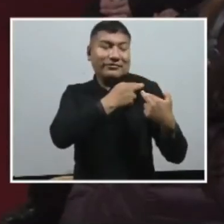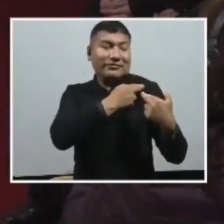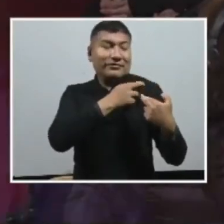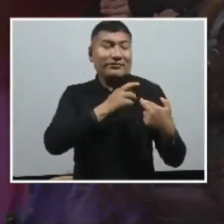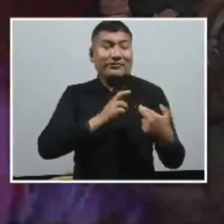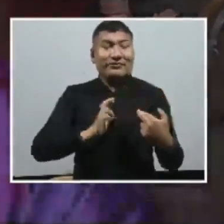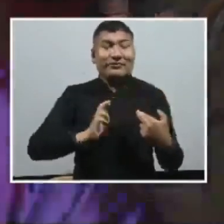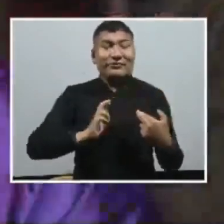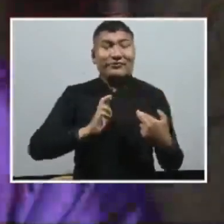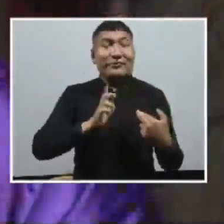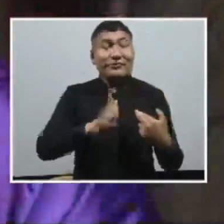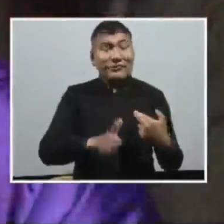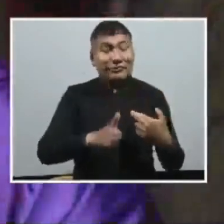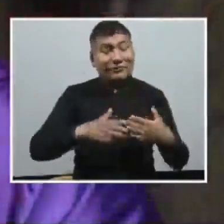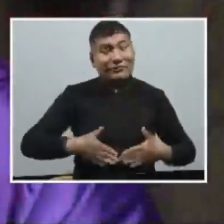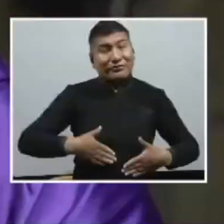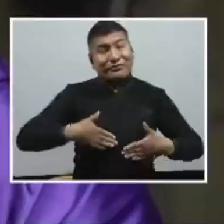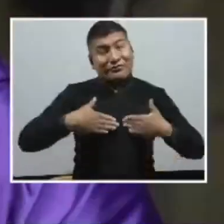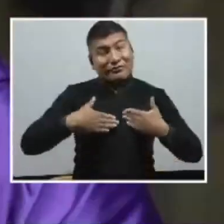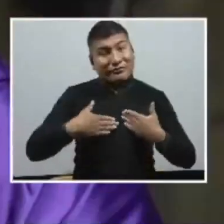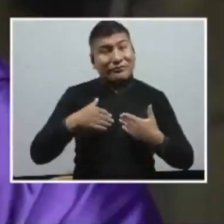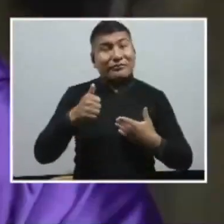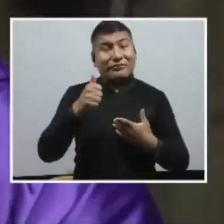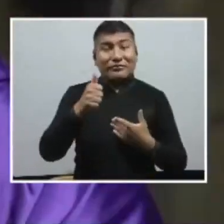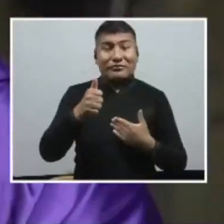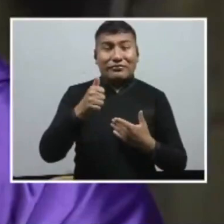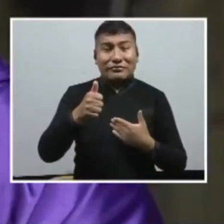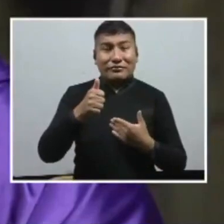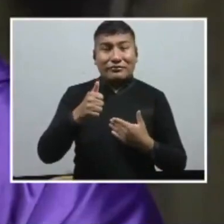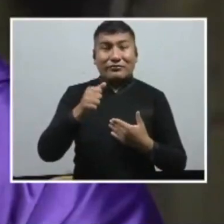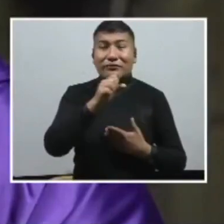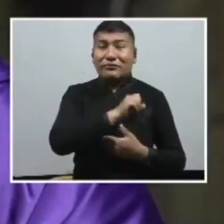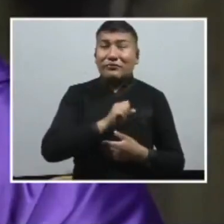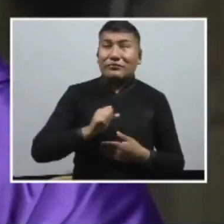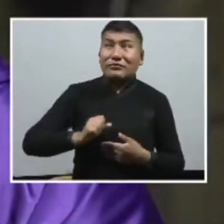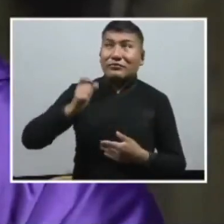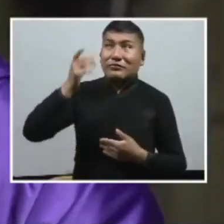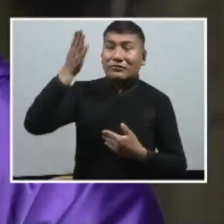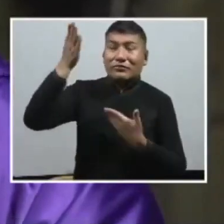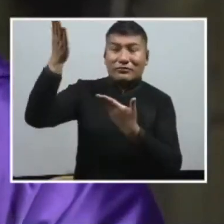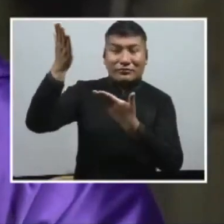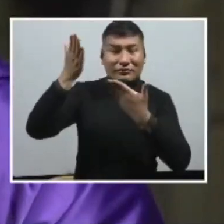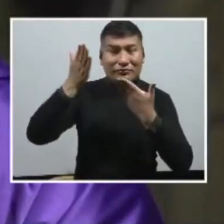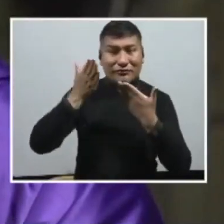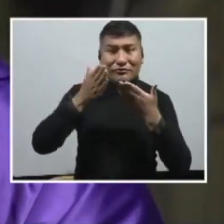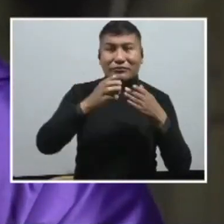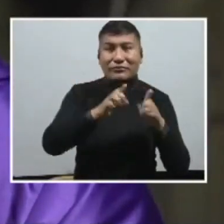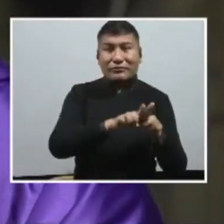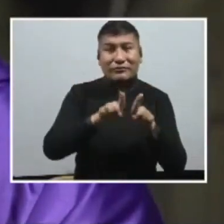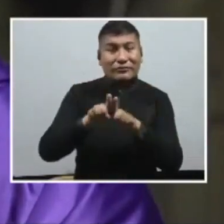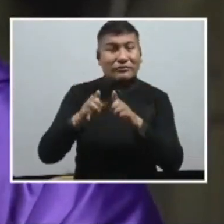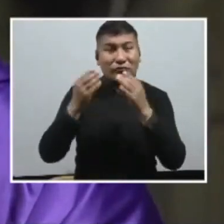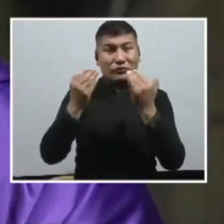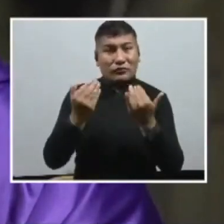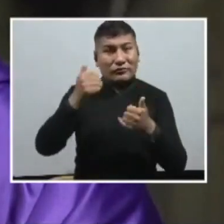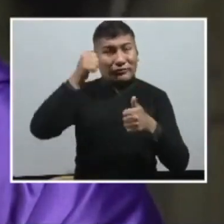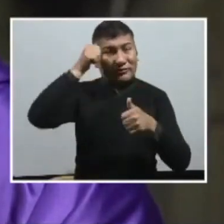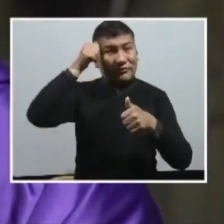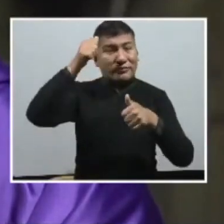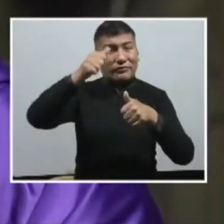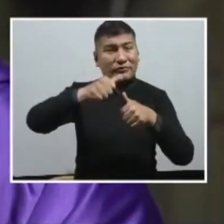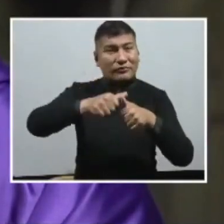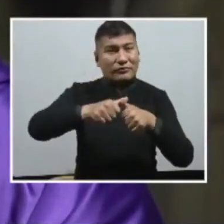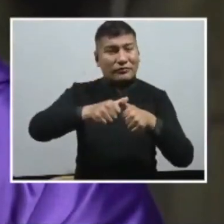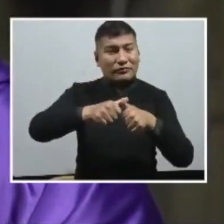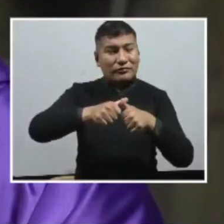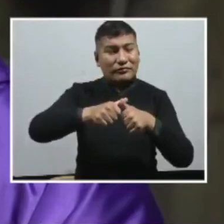que la vida y él mismo ha querido y el Señor le ha designado. También en este día recordamos